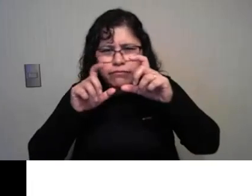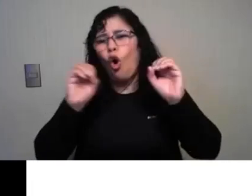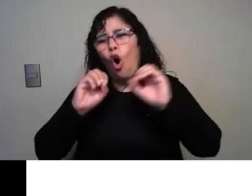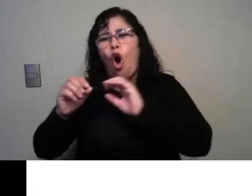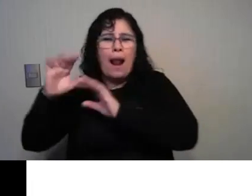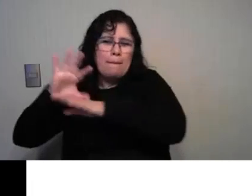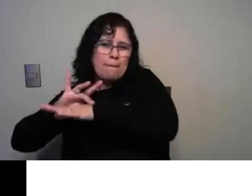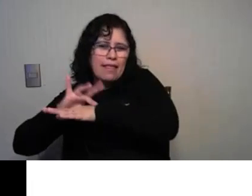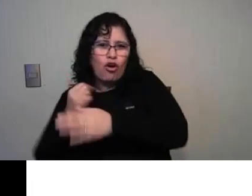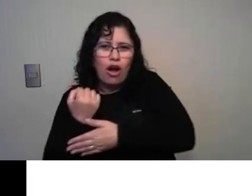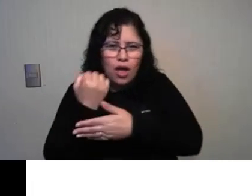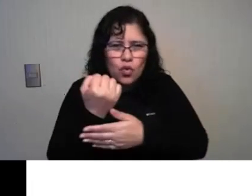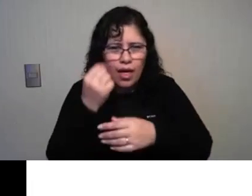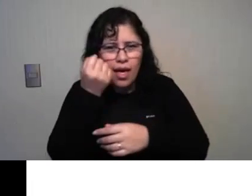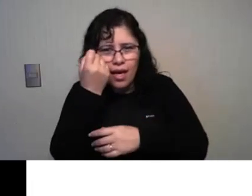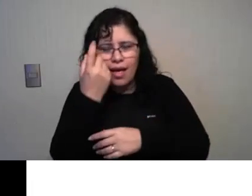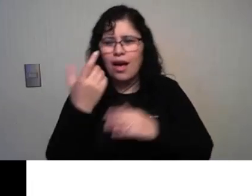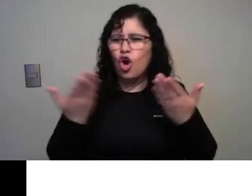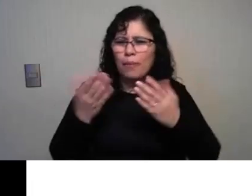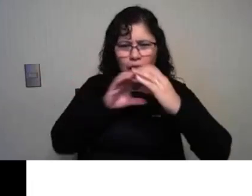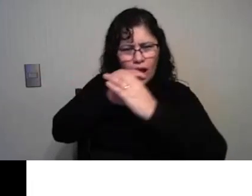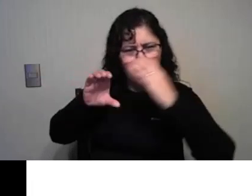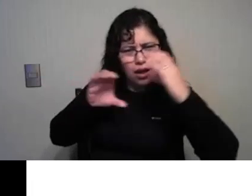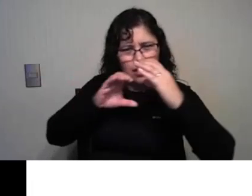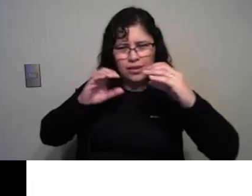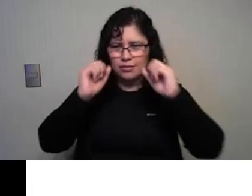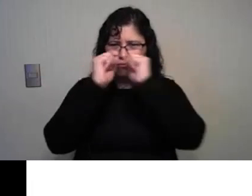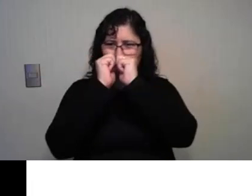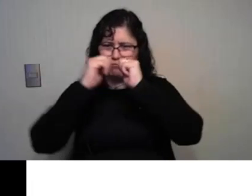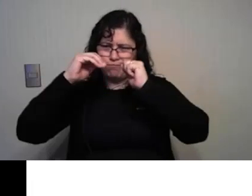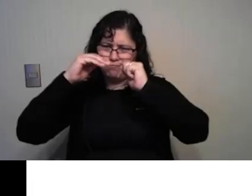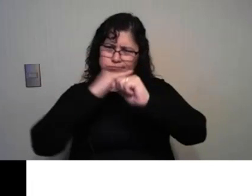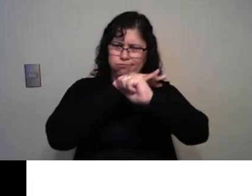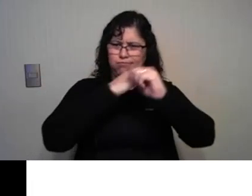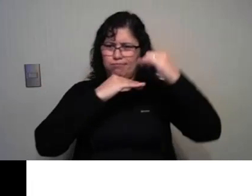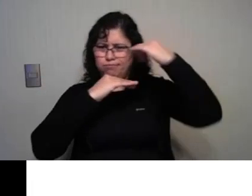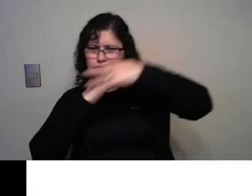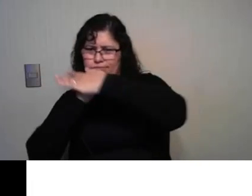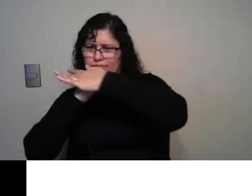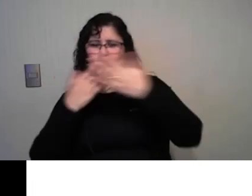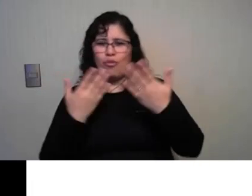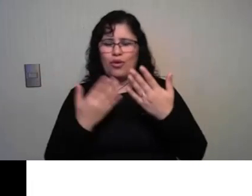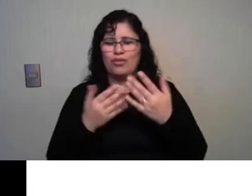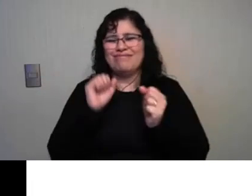que tienen los diferentes grupos o núcleos de neuronas.